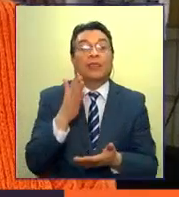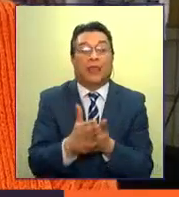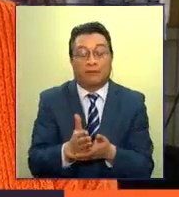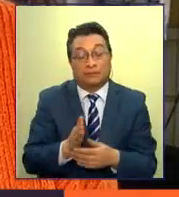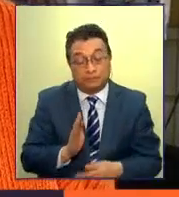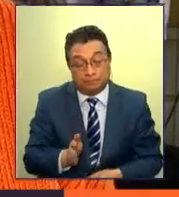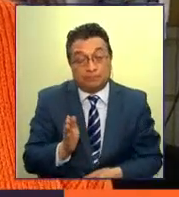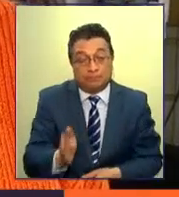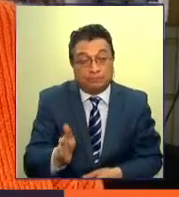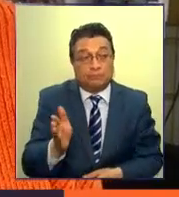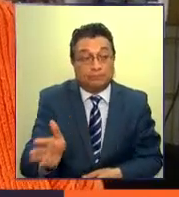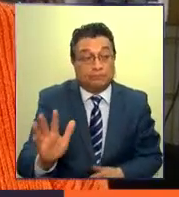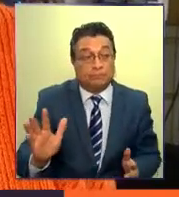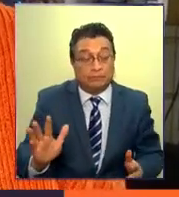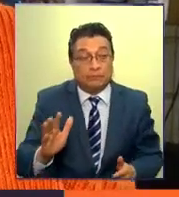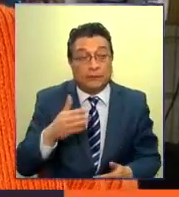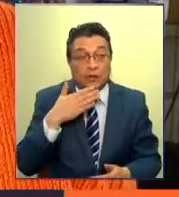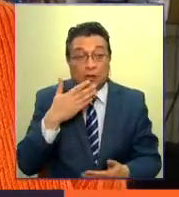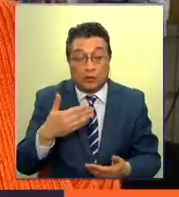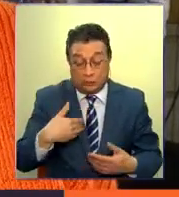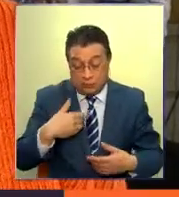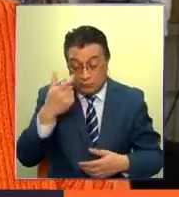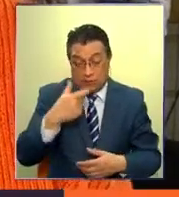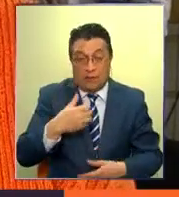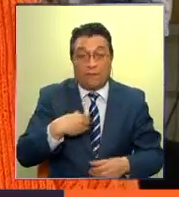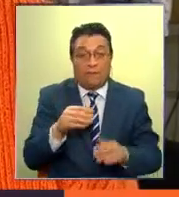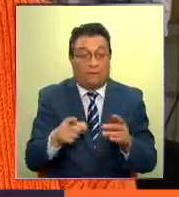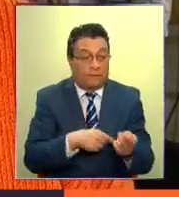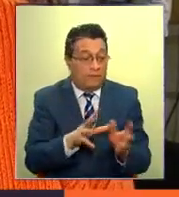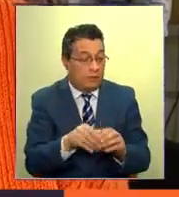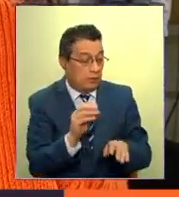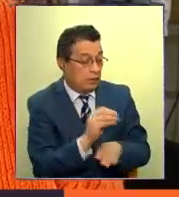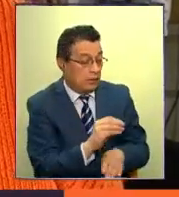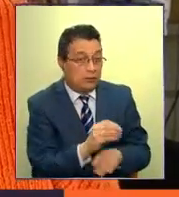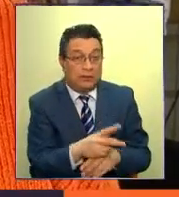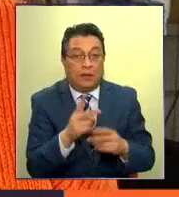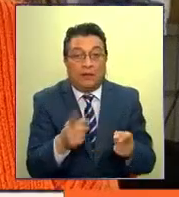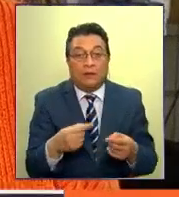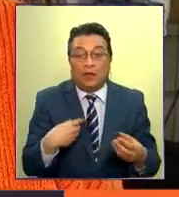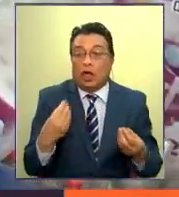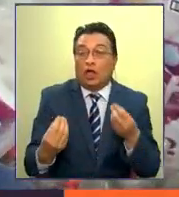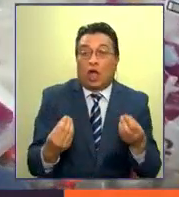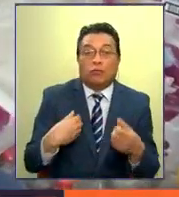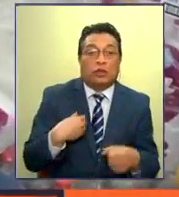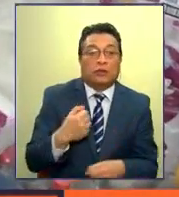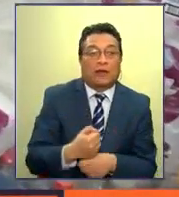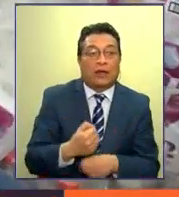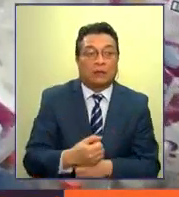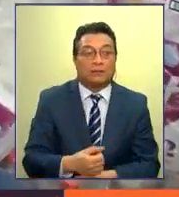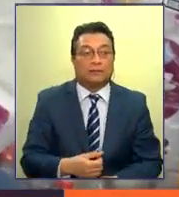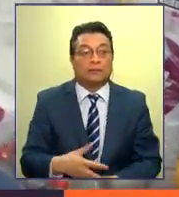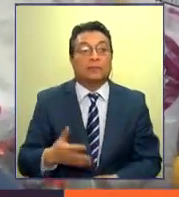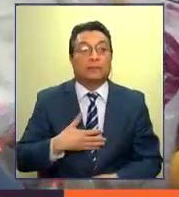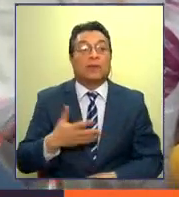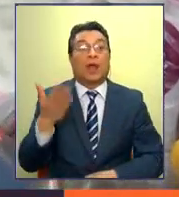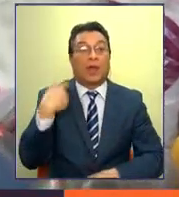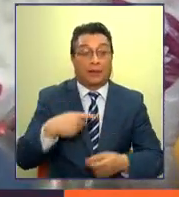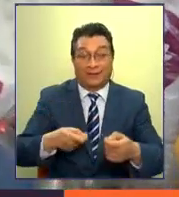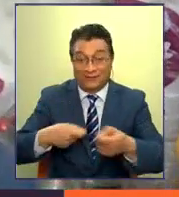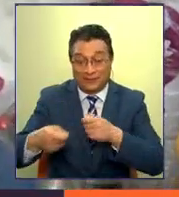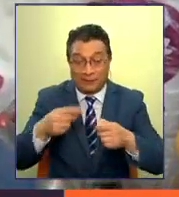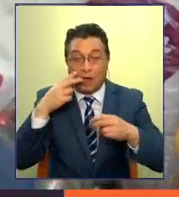adelante y cuando es uno el pilar de la familia, tiene que ver de qué manera puede trabajar. Acá se vendía todo lo que es para